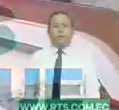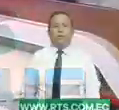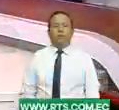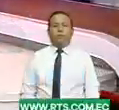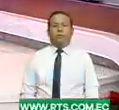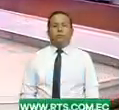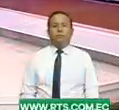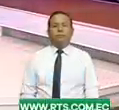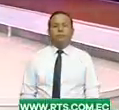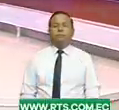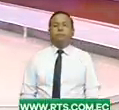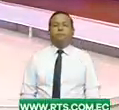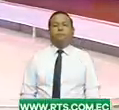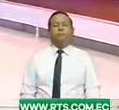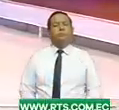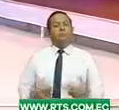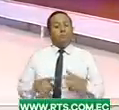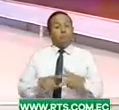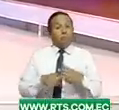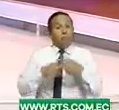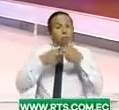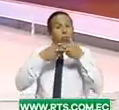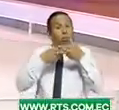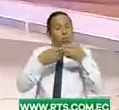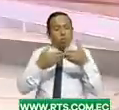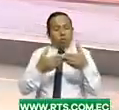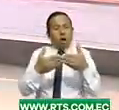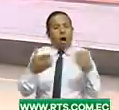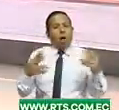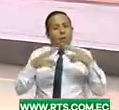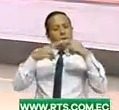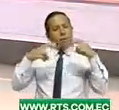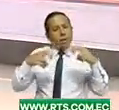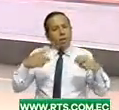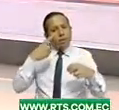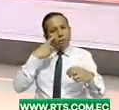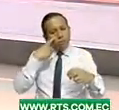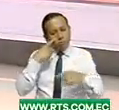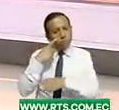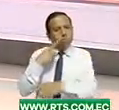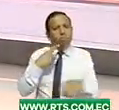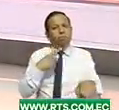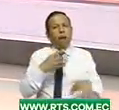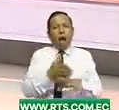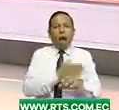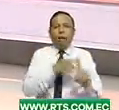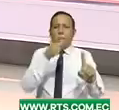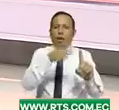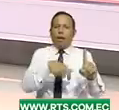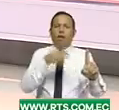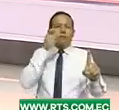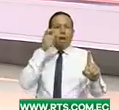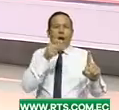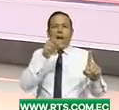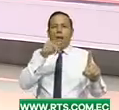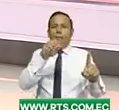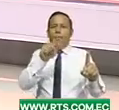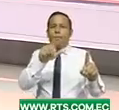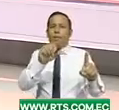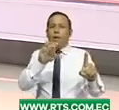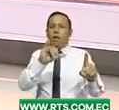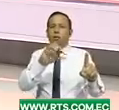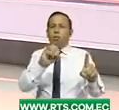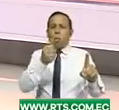Inician una investigación previa por el asesinato del fiscal Leonardo Palacios, hecho registrado en el Cantón Durán, provincia del